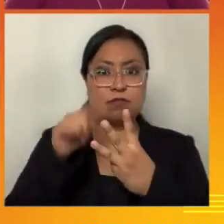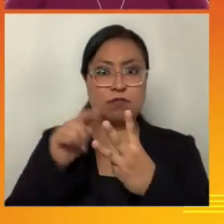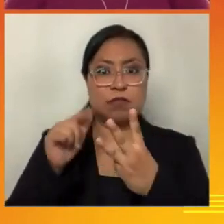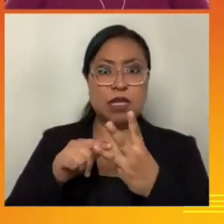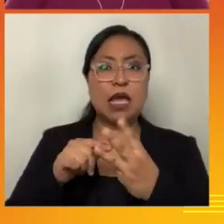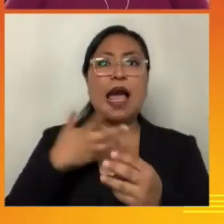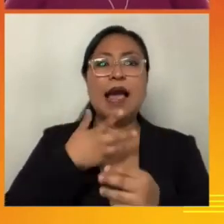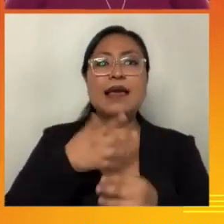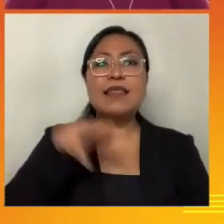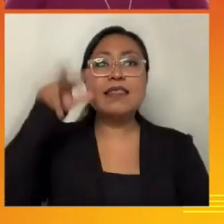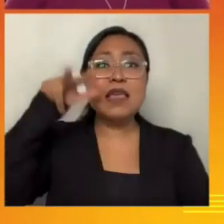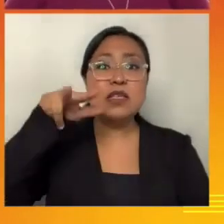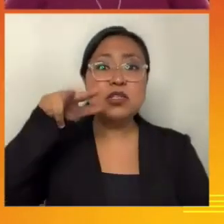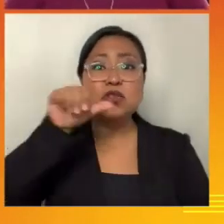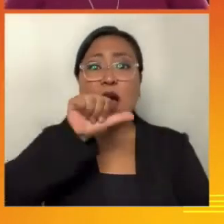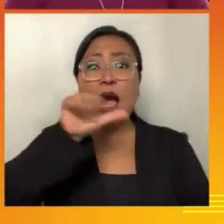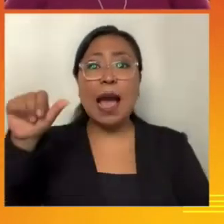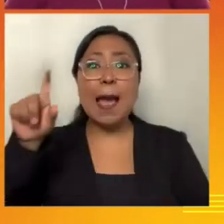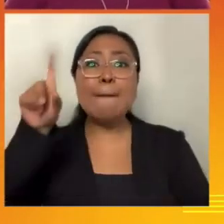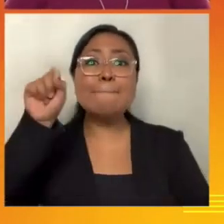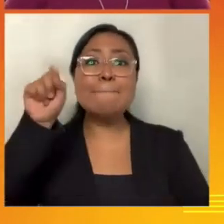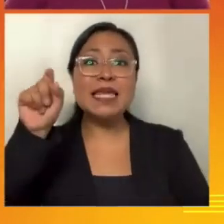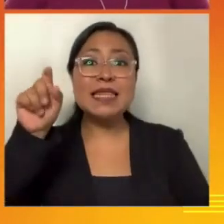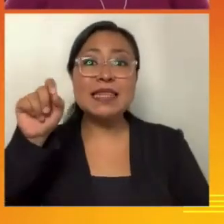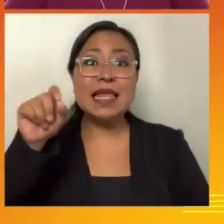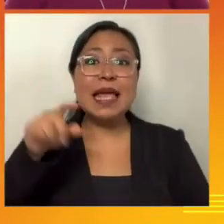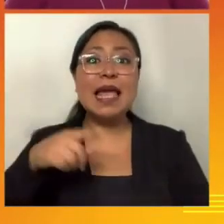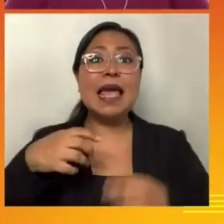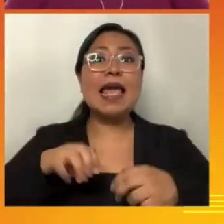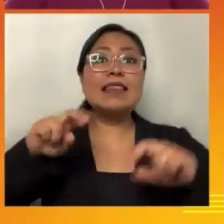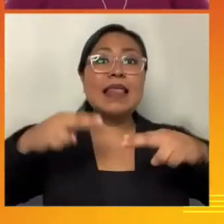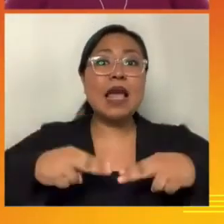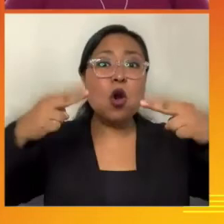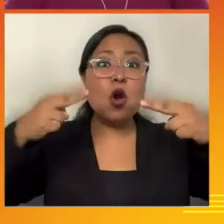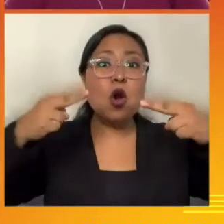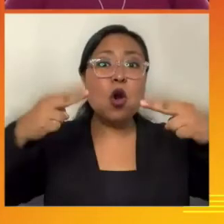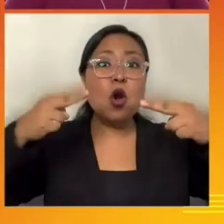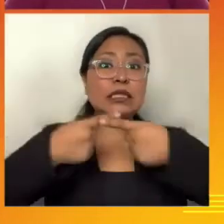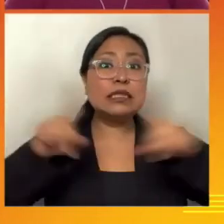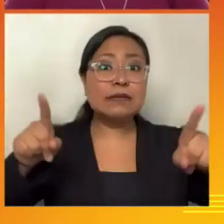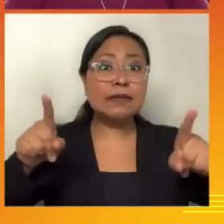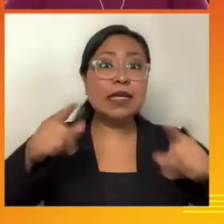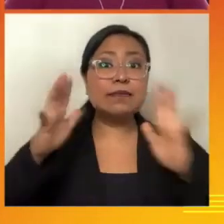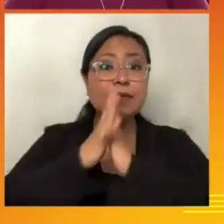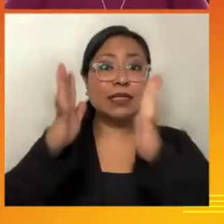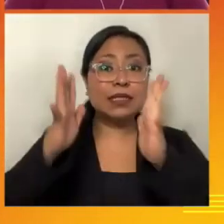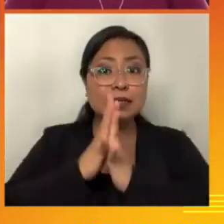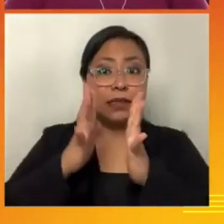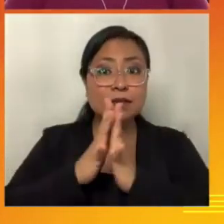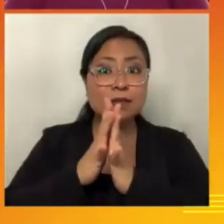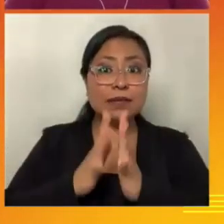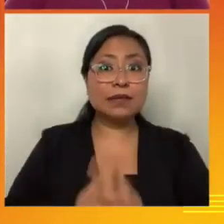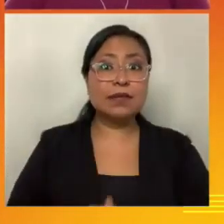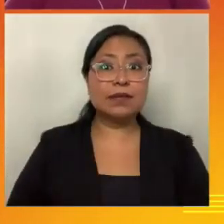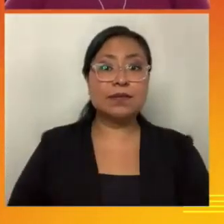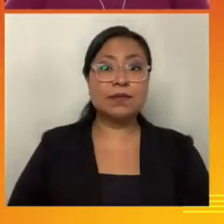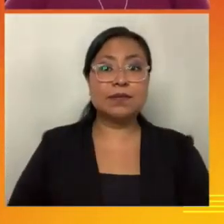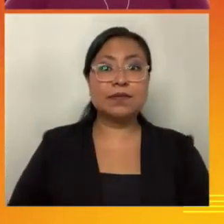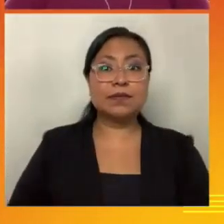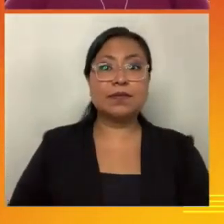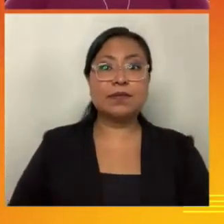proveedores. A veces se van sumando unos, a veces se van quitando otros, pero bueno, en promedio tenemos 18 proveedores